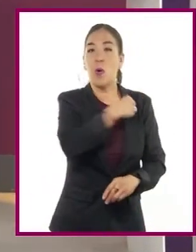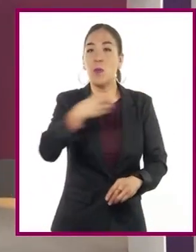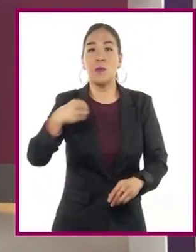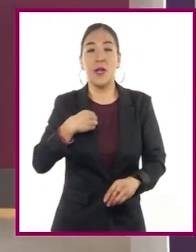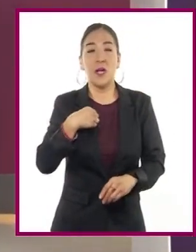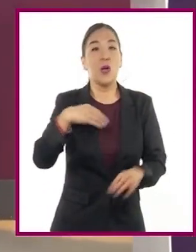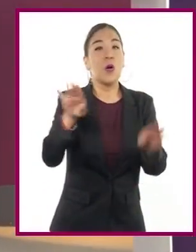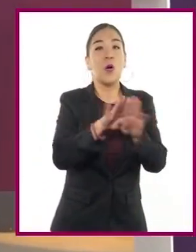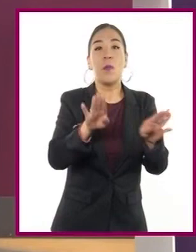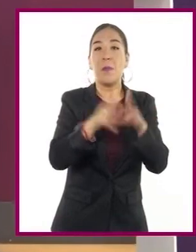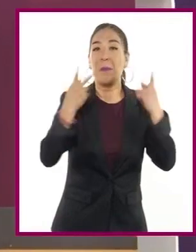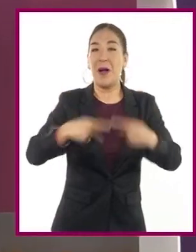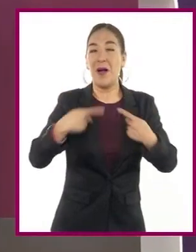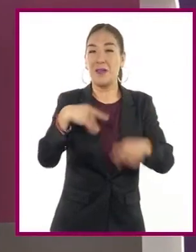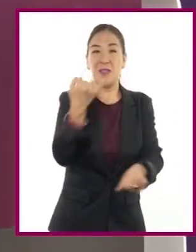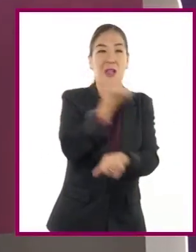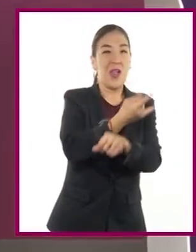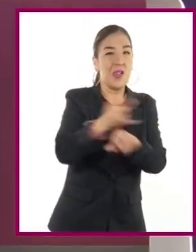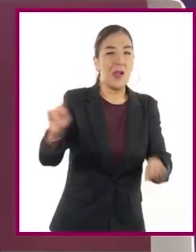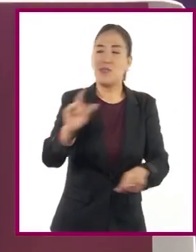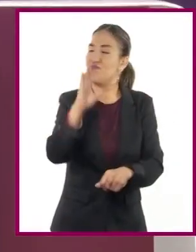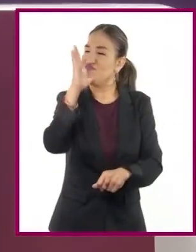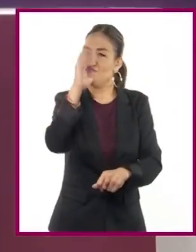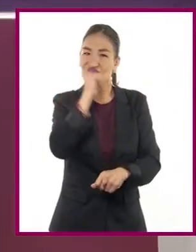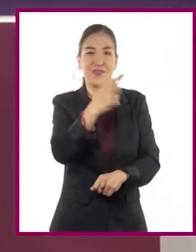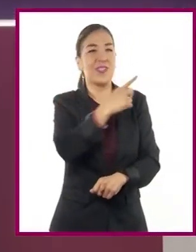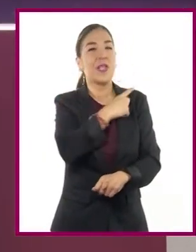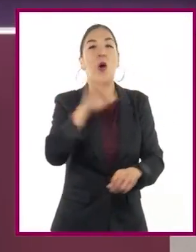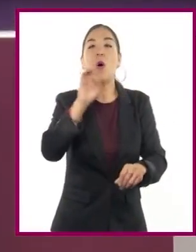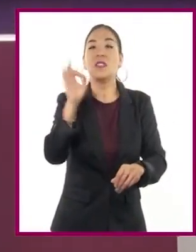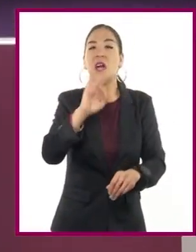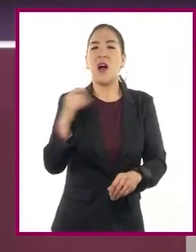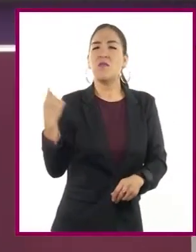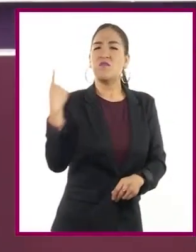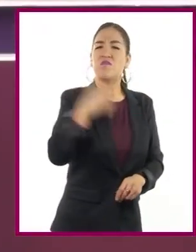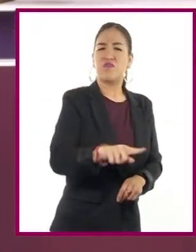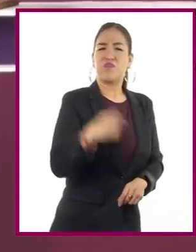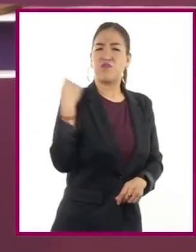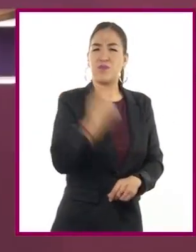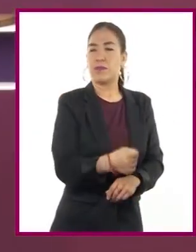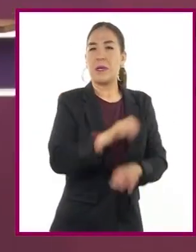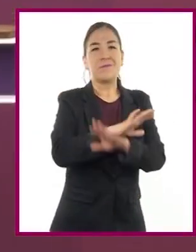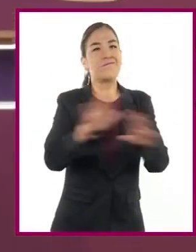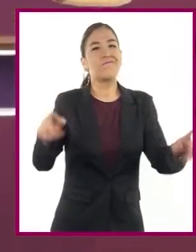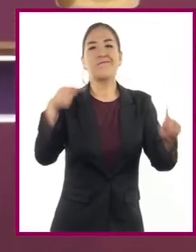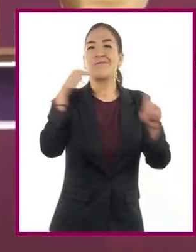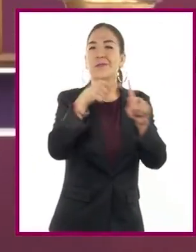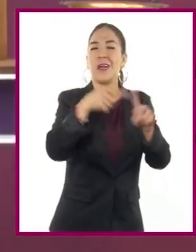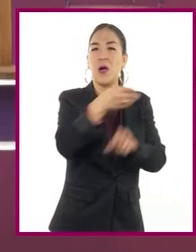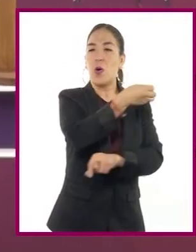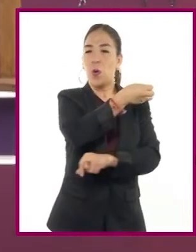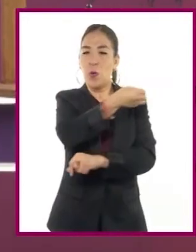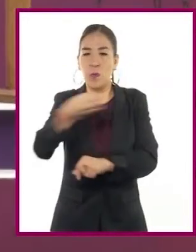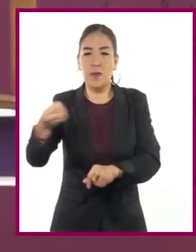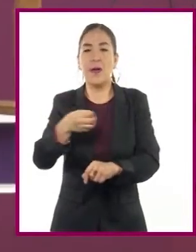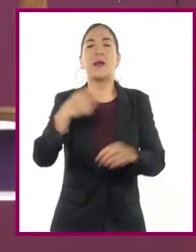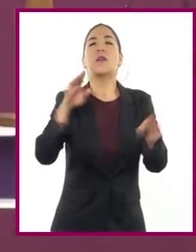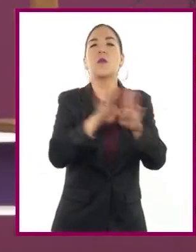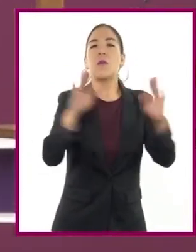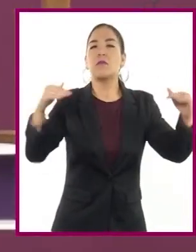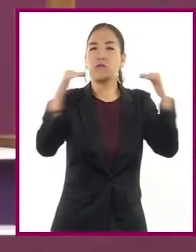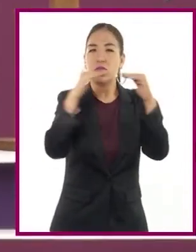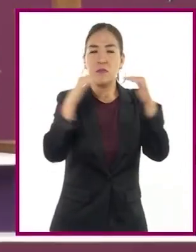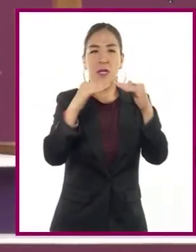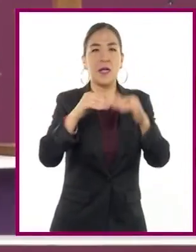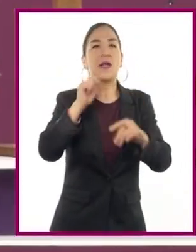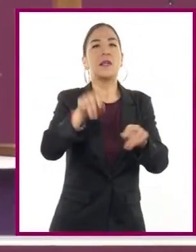puede incumplirlas o estar por encima de ellas. Son objetivas, imparciales y equitativas,